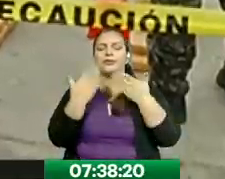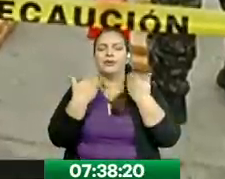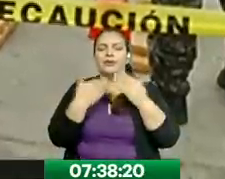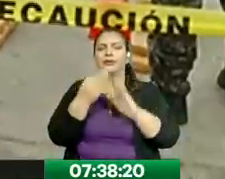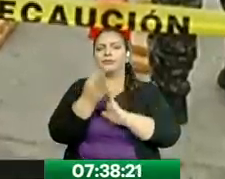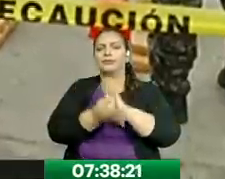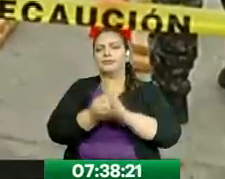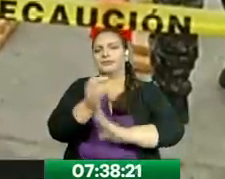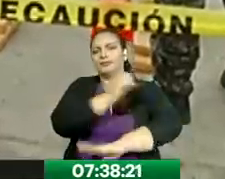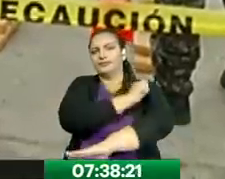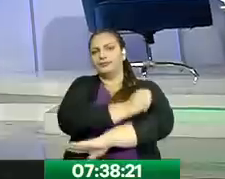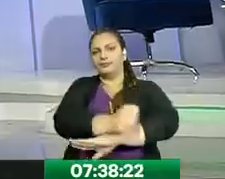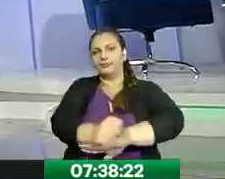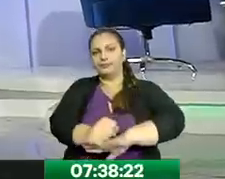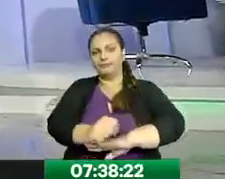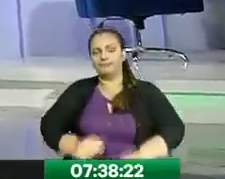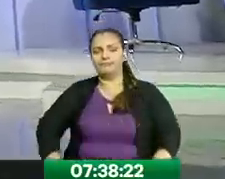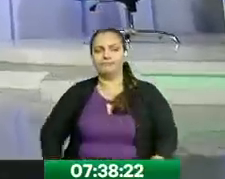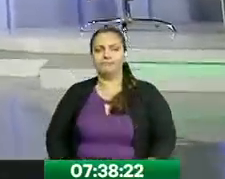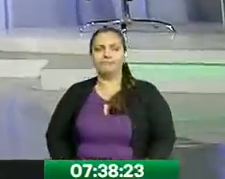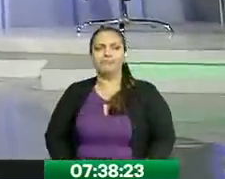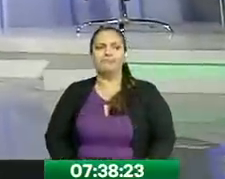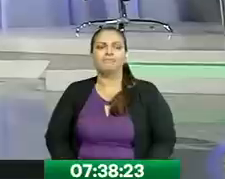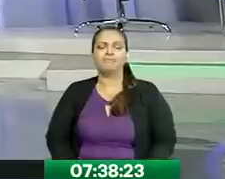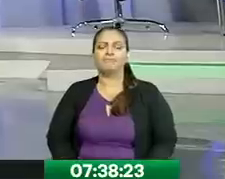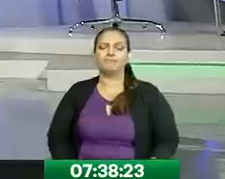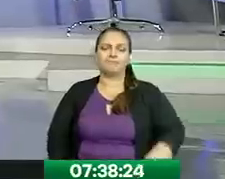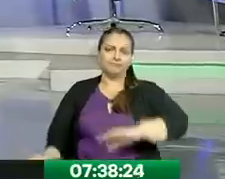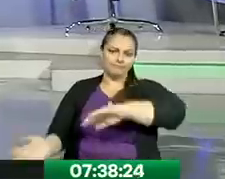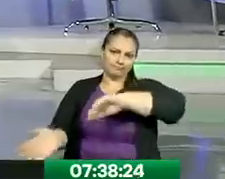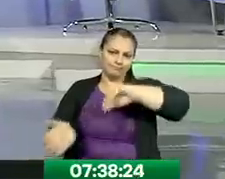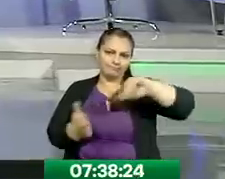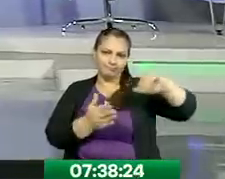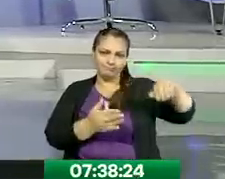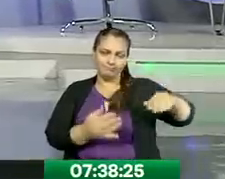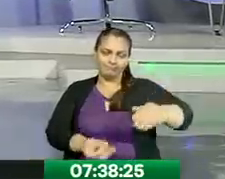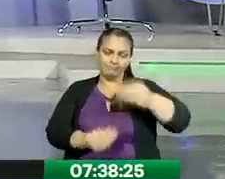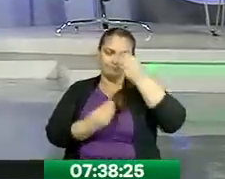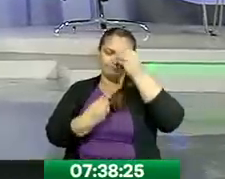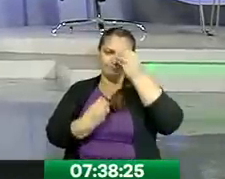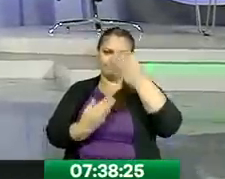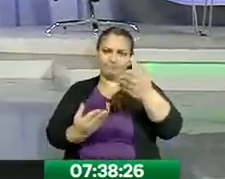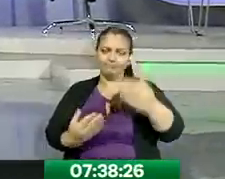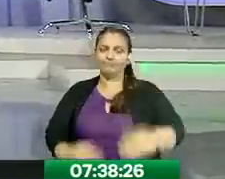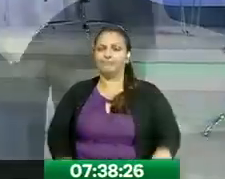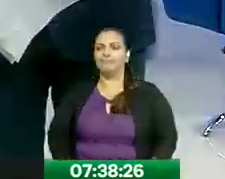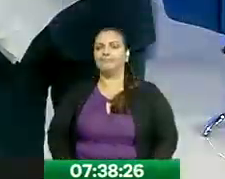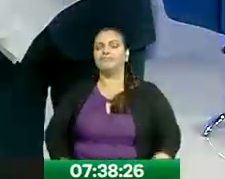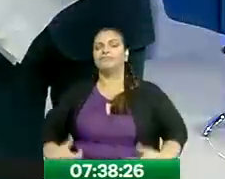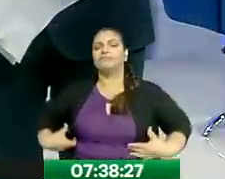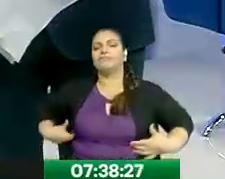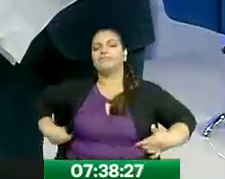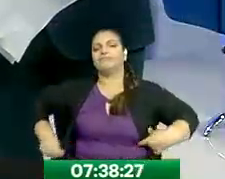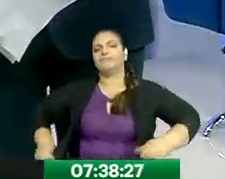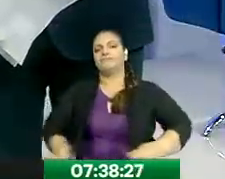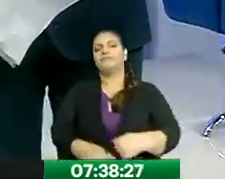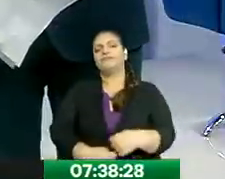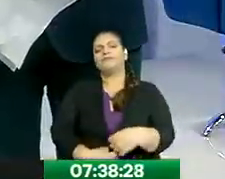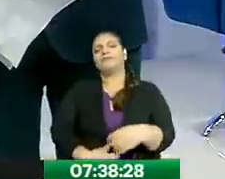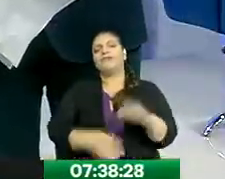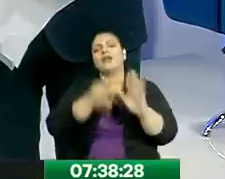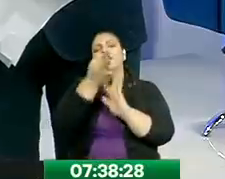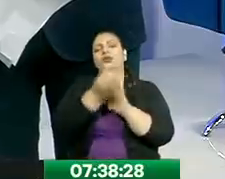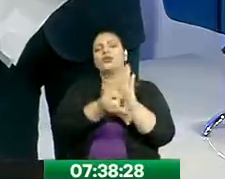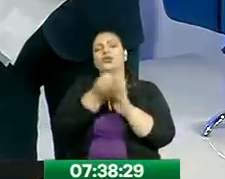peralta cambiamos de tema para contarles de un nuevo casos de delito sexual un padre está